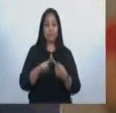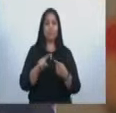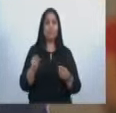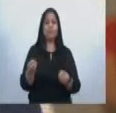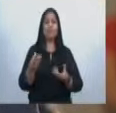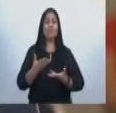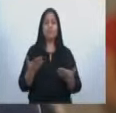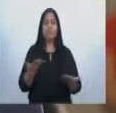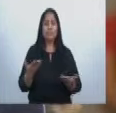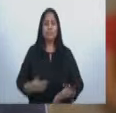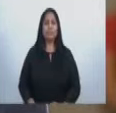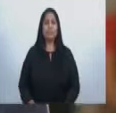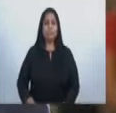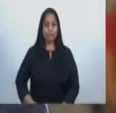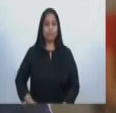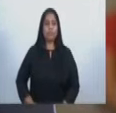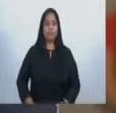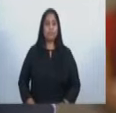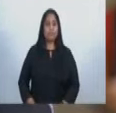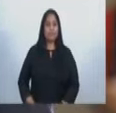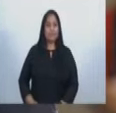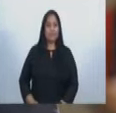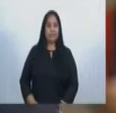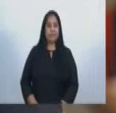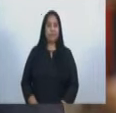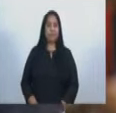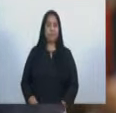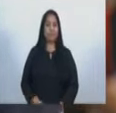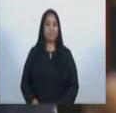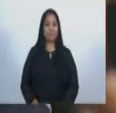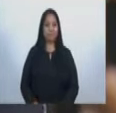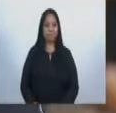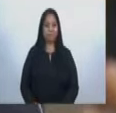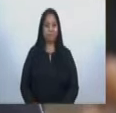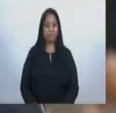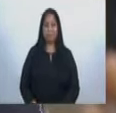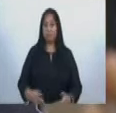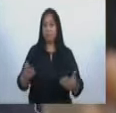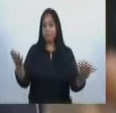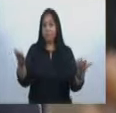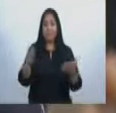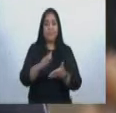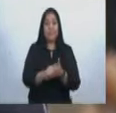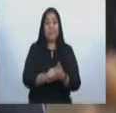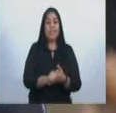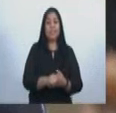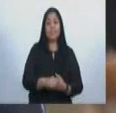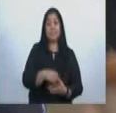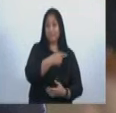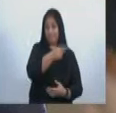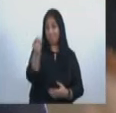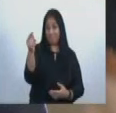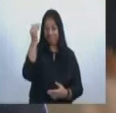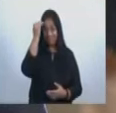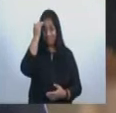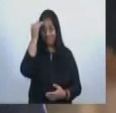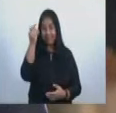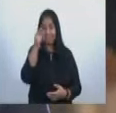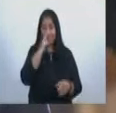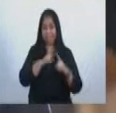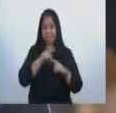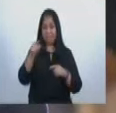puede decir sobre eso bueno todos sabemos que ha habido